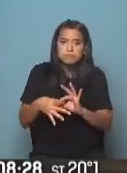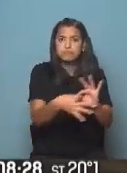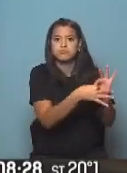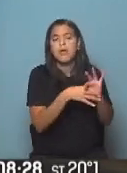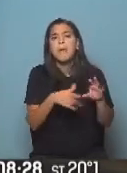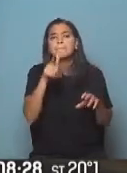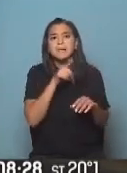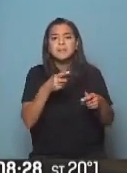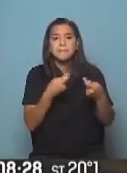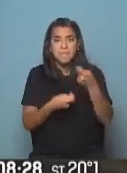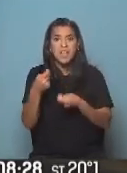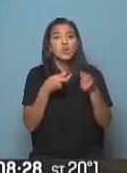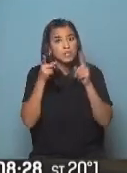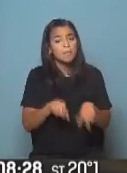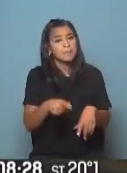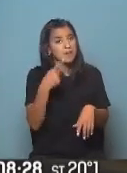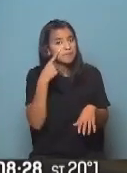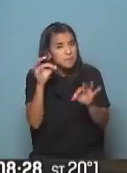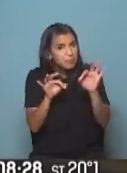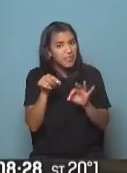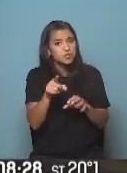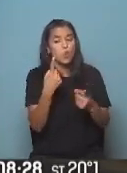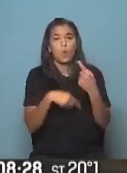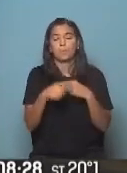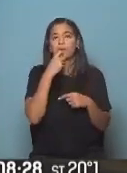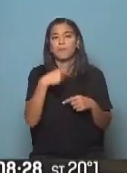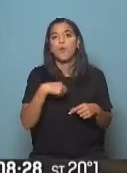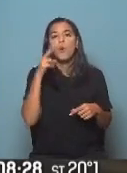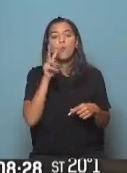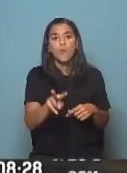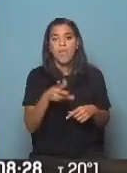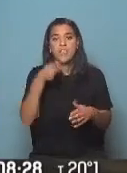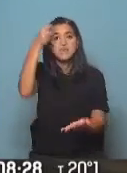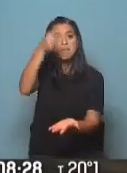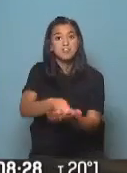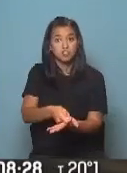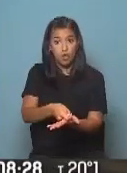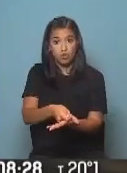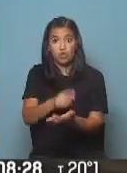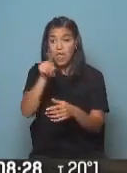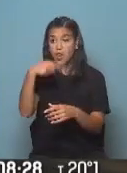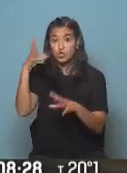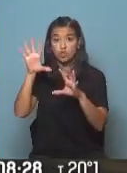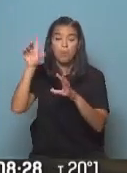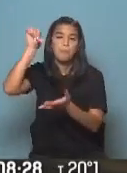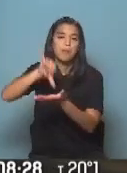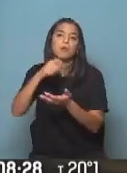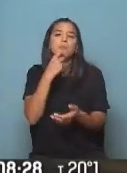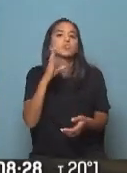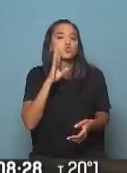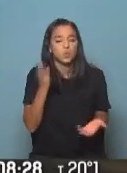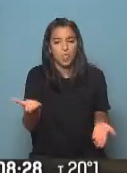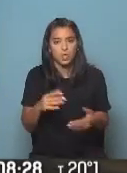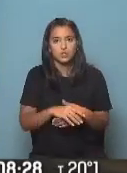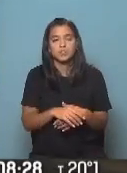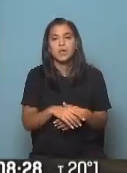los mercados también miden eso. Porque cuando vos ves un fondo de inversión en otro país, pongámosle Estados Unidos,